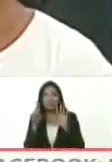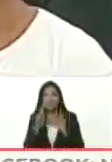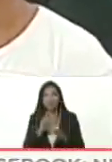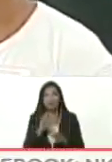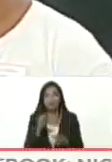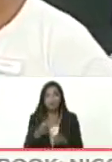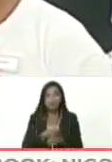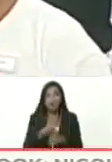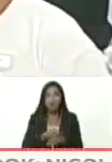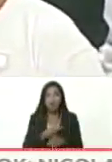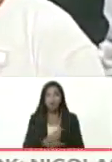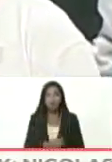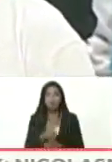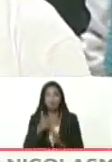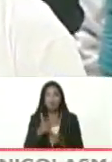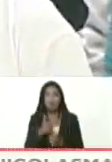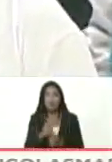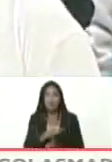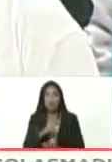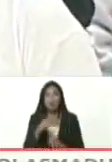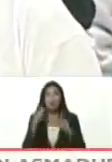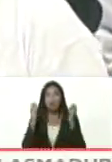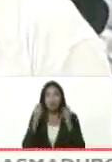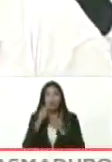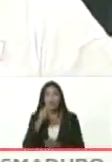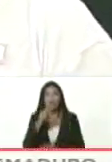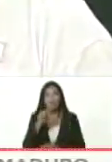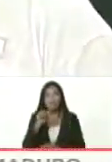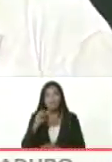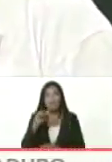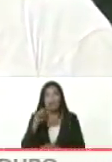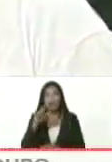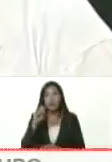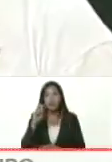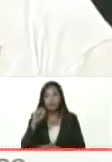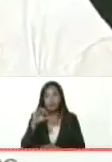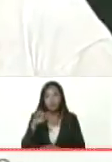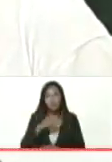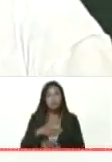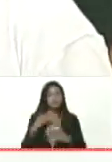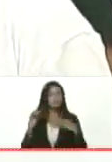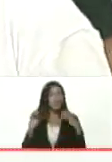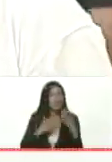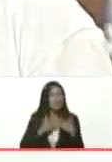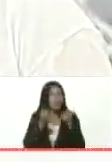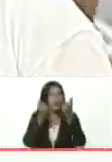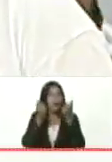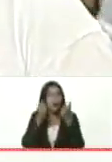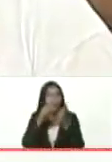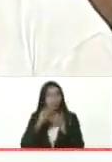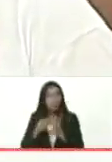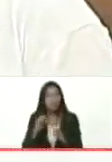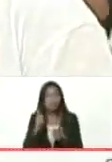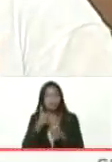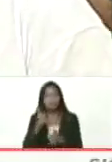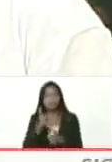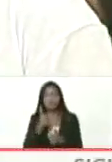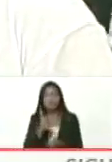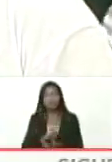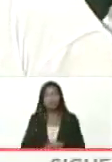de agosto. Bueno, está bien. La cumbre de Piloncito. Se salvaron. El está 26 bien. De agosto. Está bien.